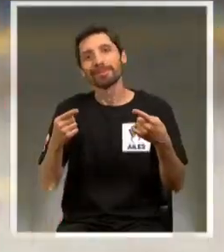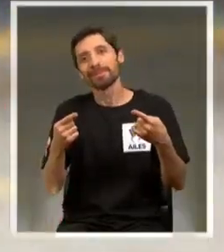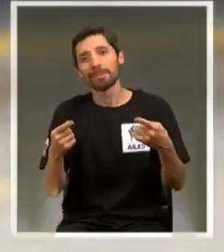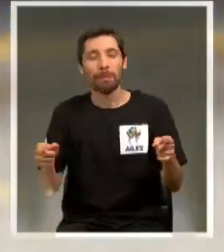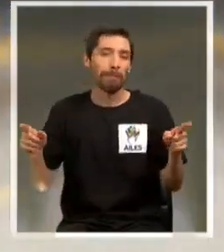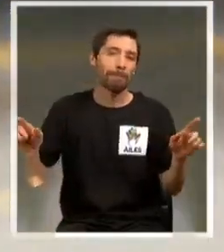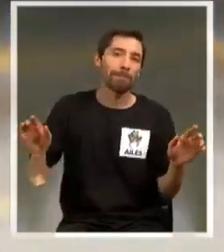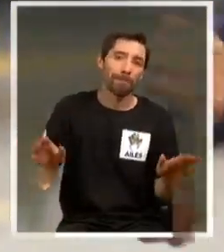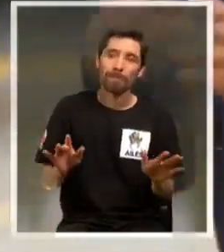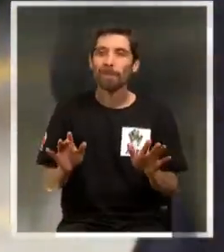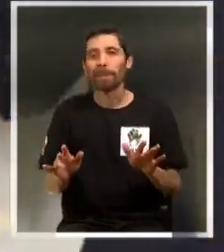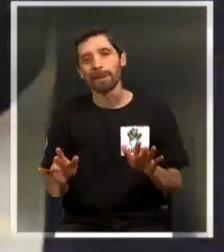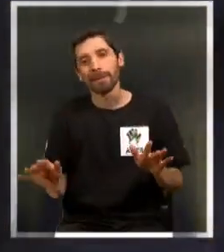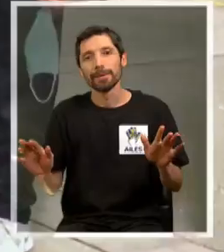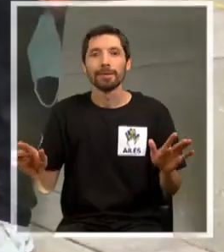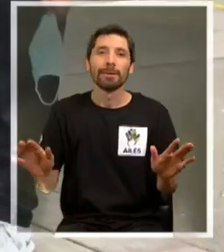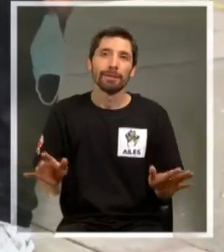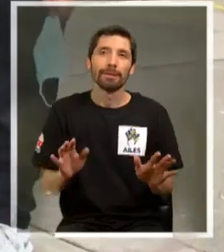¡Gracias!